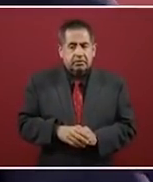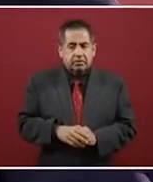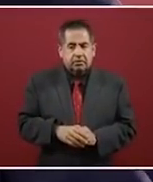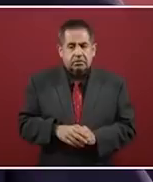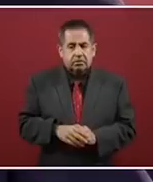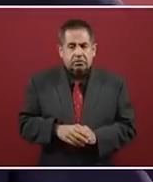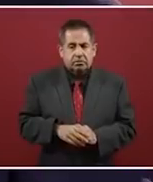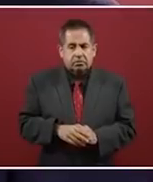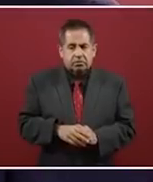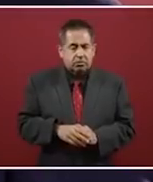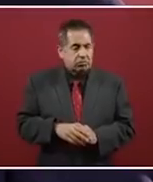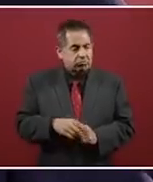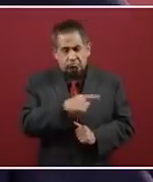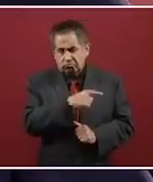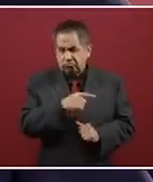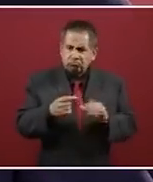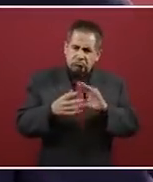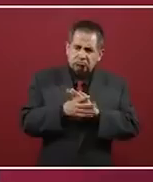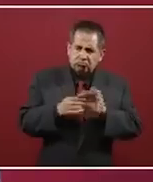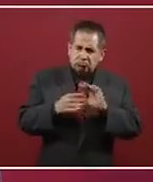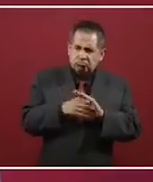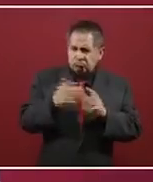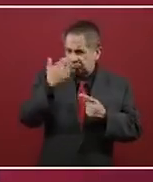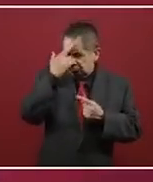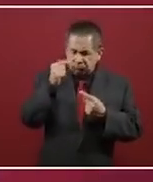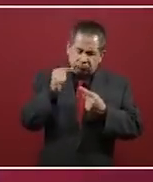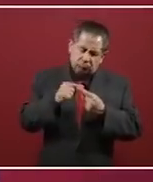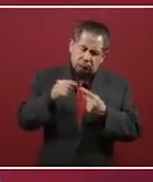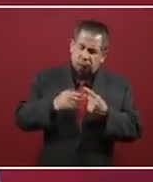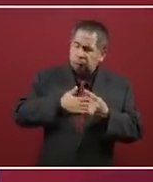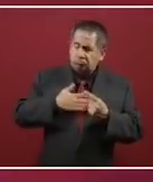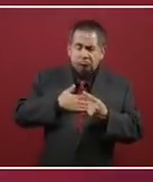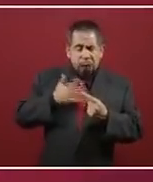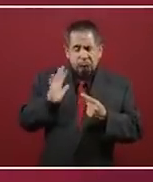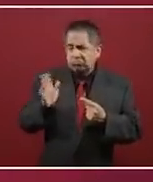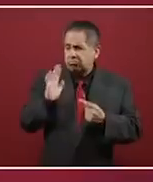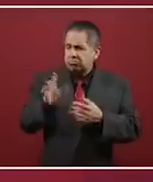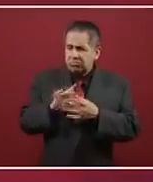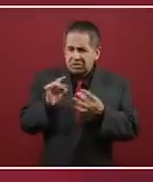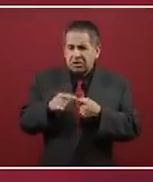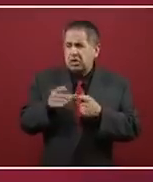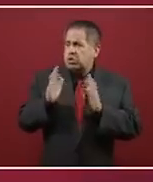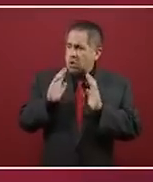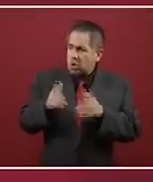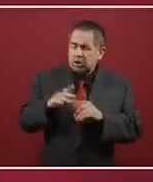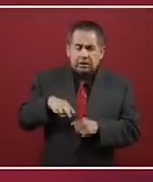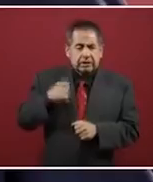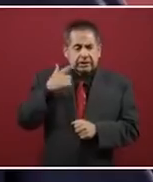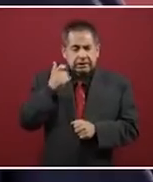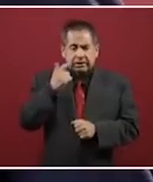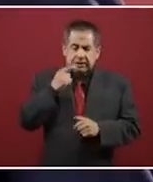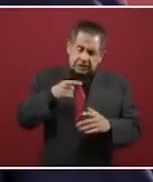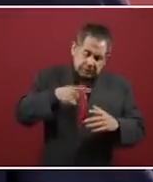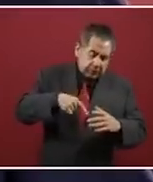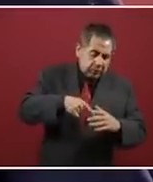sosteniendo sus fotos de vista de que ellos se habían hecho